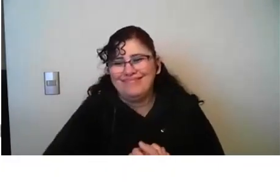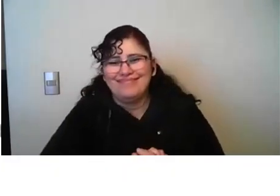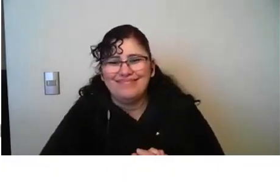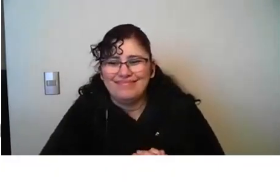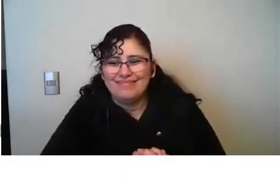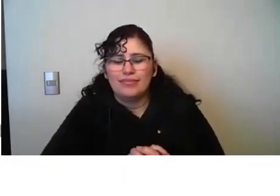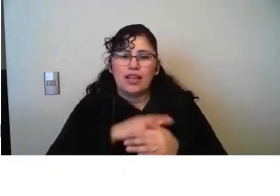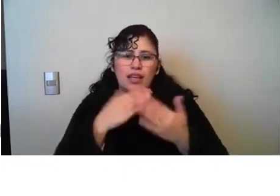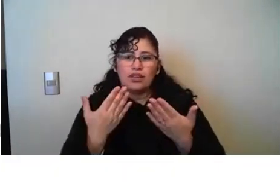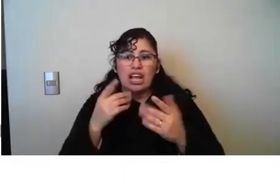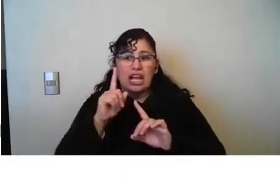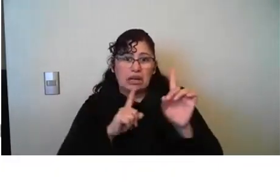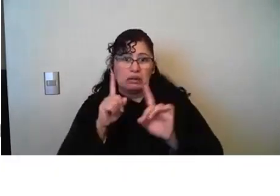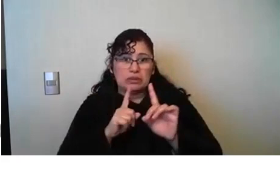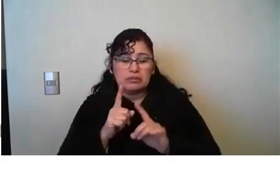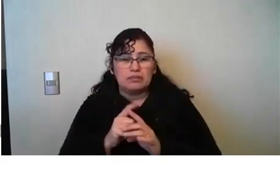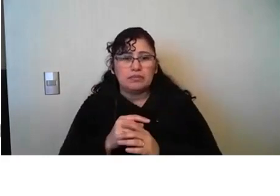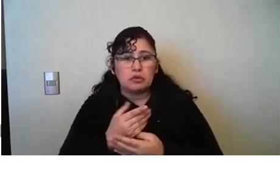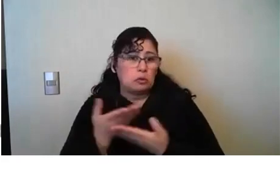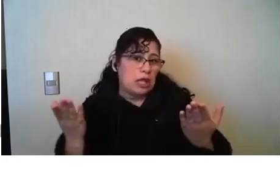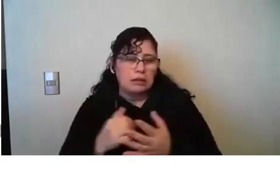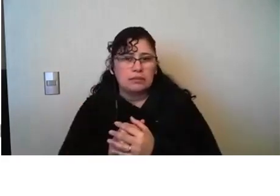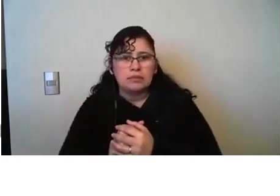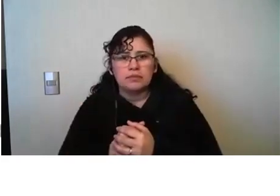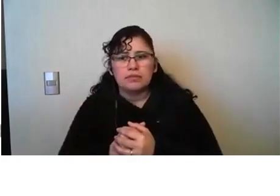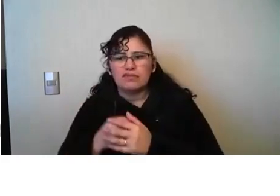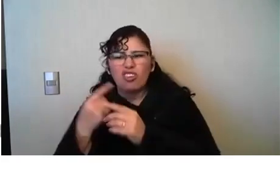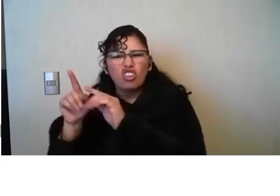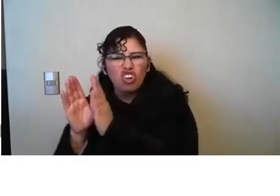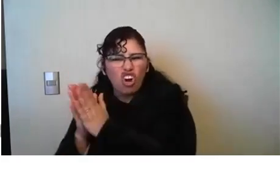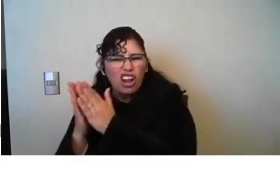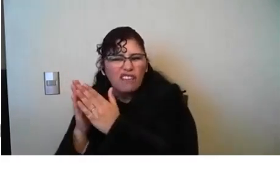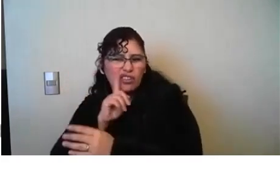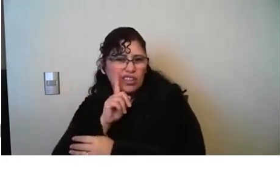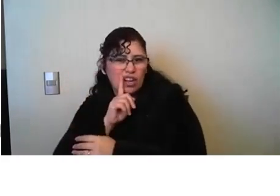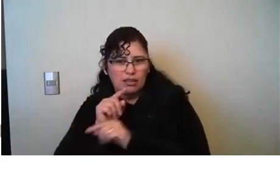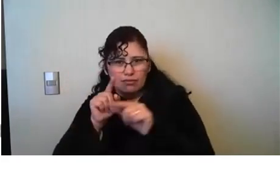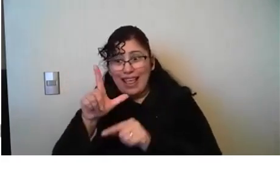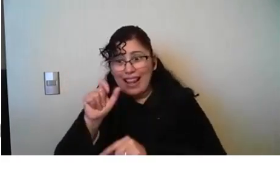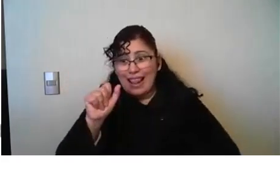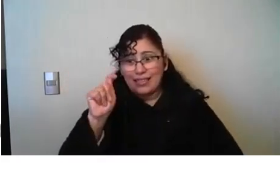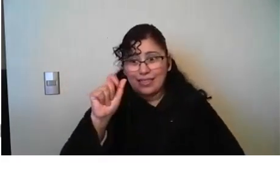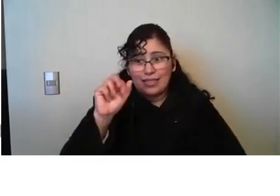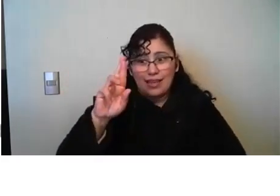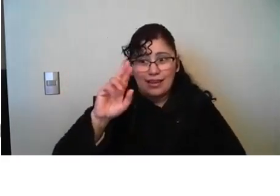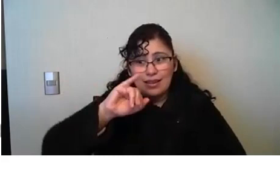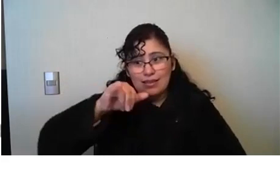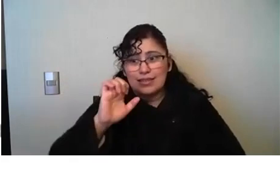Para lo que tengan, digamos, otra literatura, aquí tenemos el Latarjet.